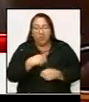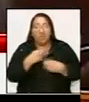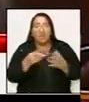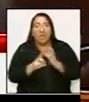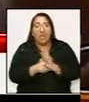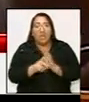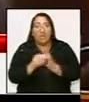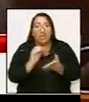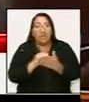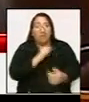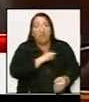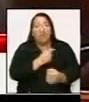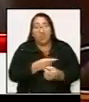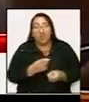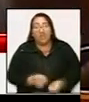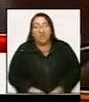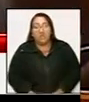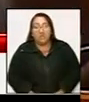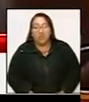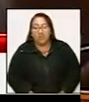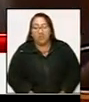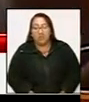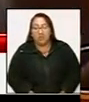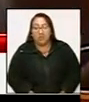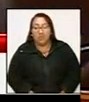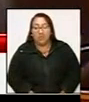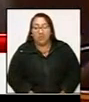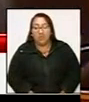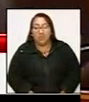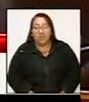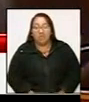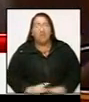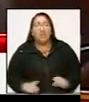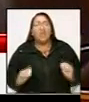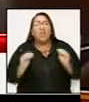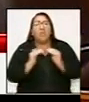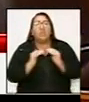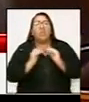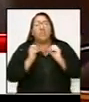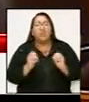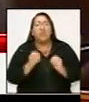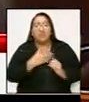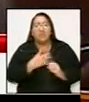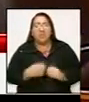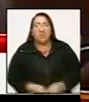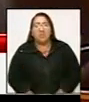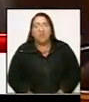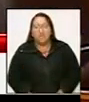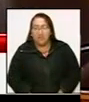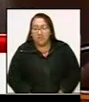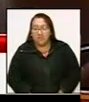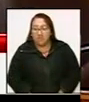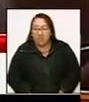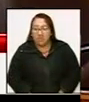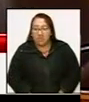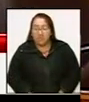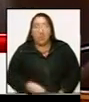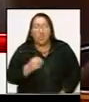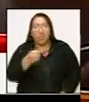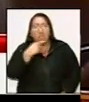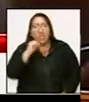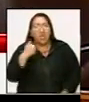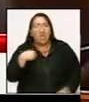leyes más severas. Pero ¿y la prevención y la igualdad de oportunidades, presidenta? ¿Cómo una mujer no va a